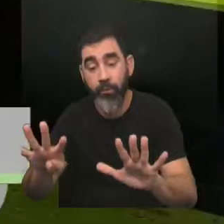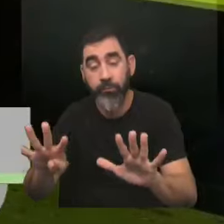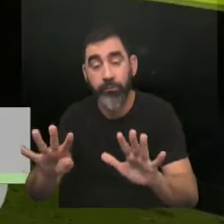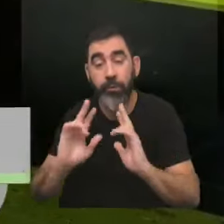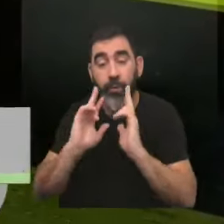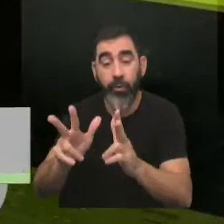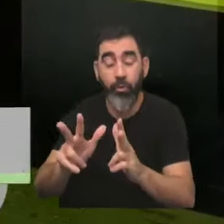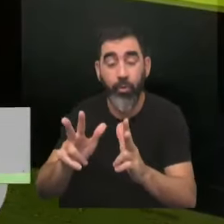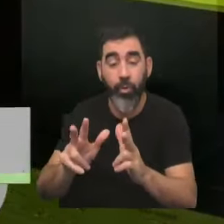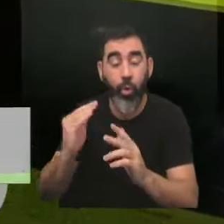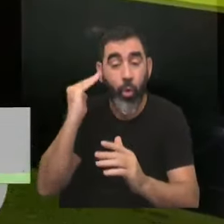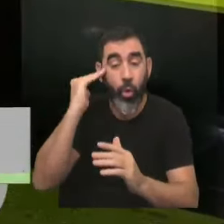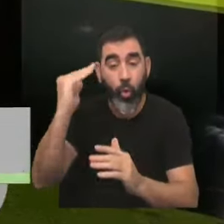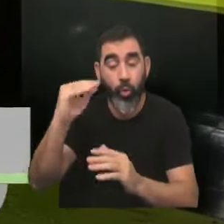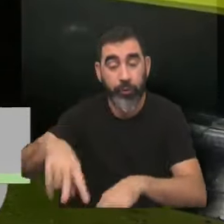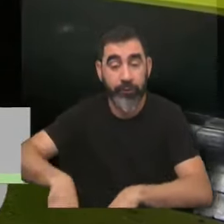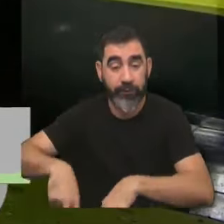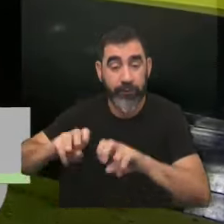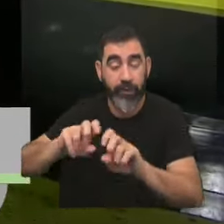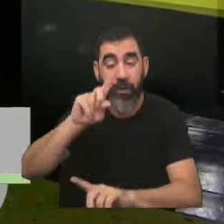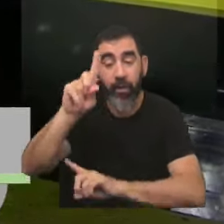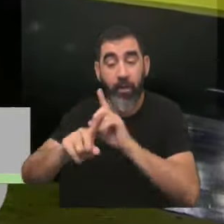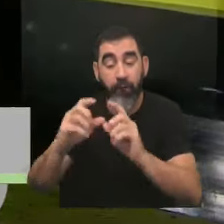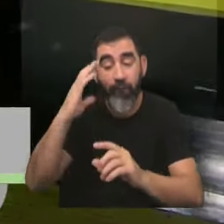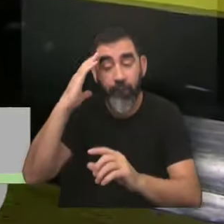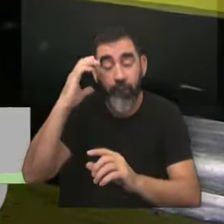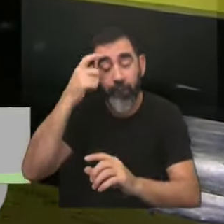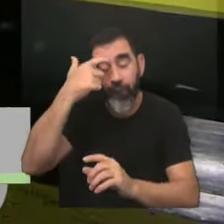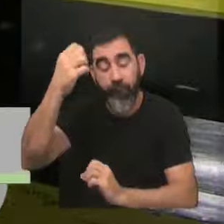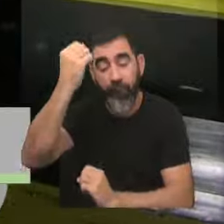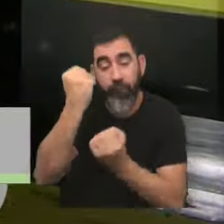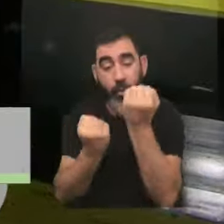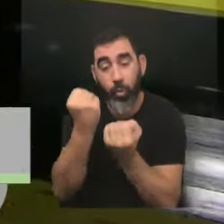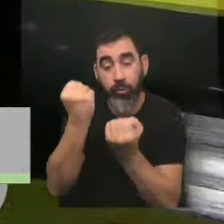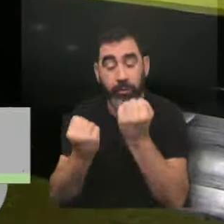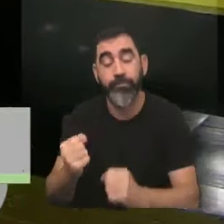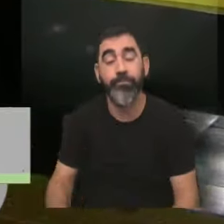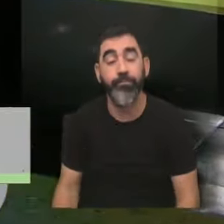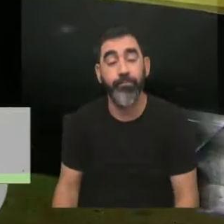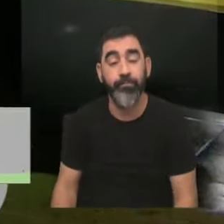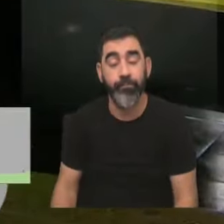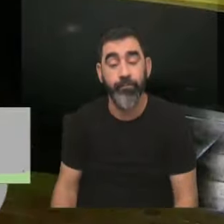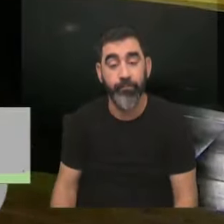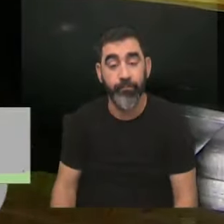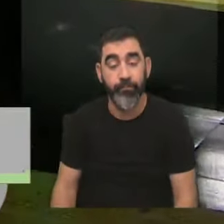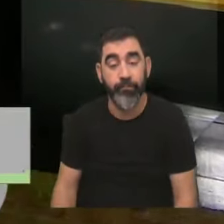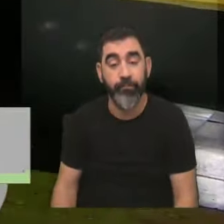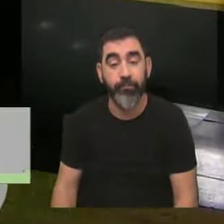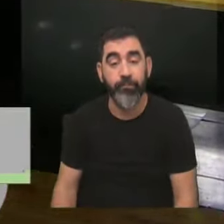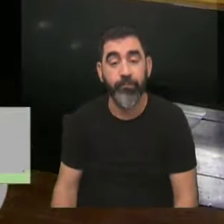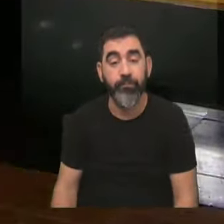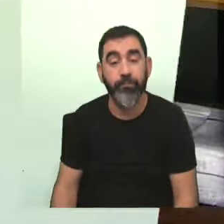a TV ciudad la docente e investigadora de la facultad de ciencias económicas y administración de la Universidad de la República Andrea